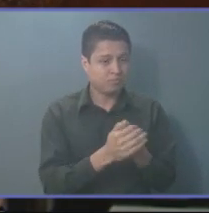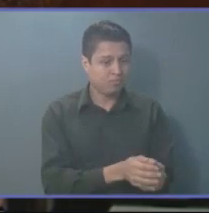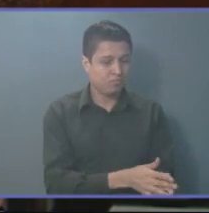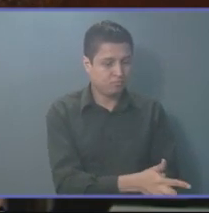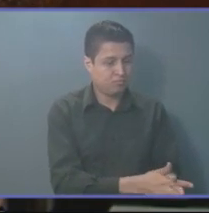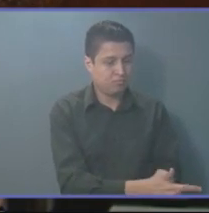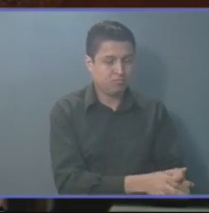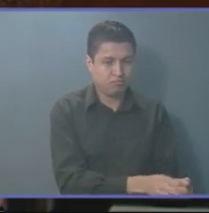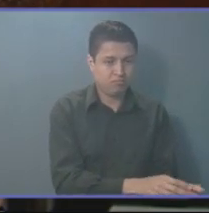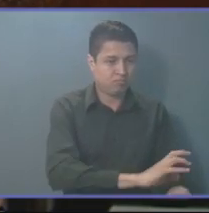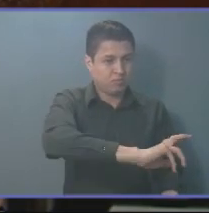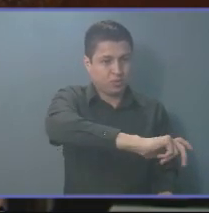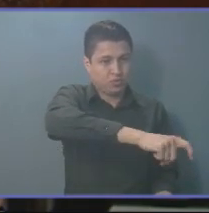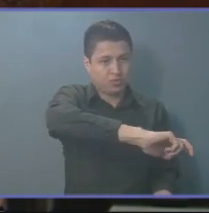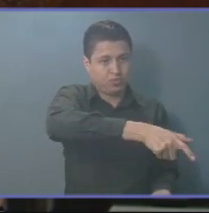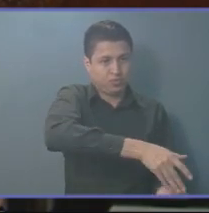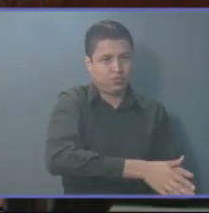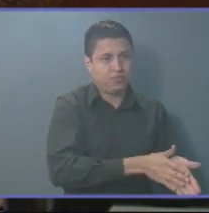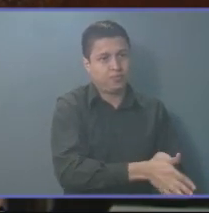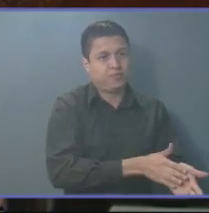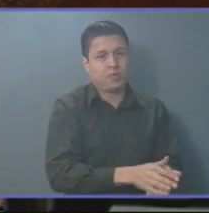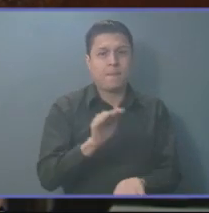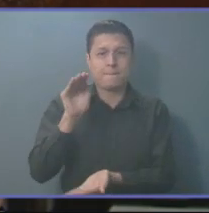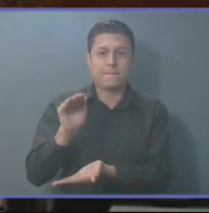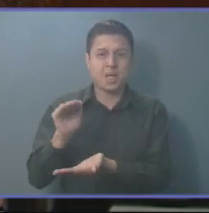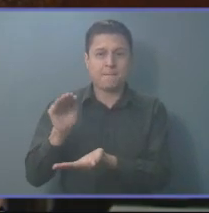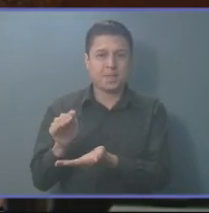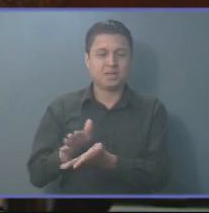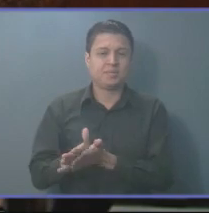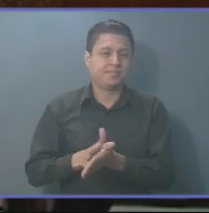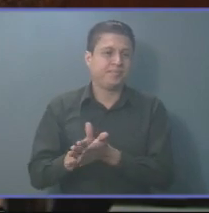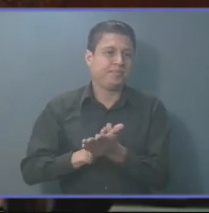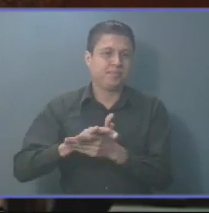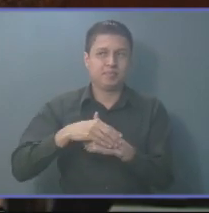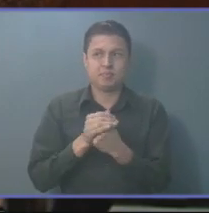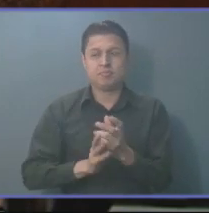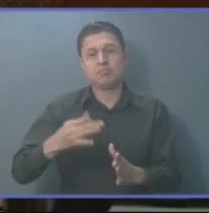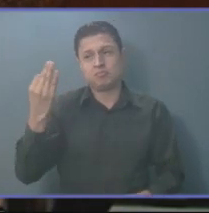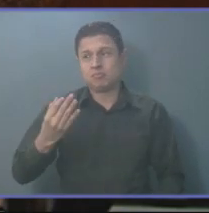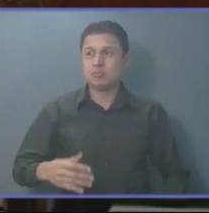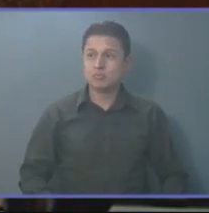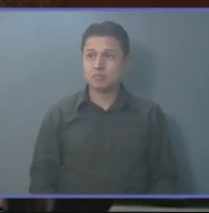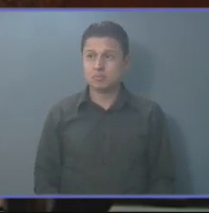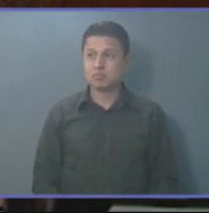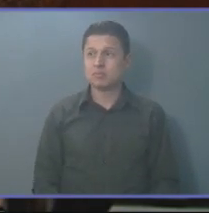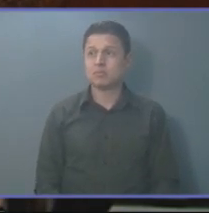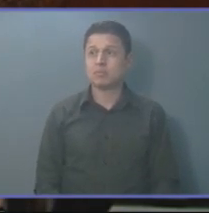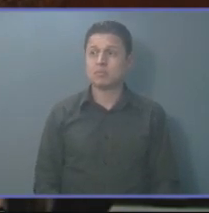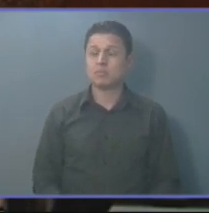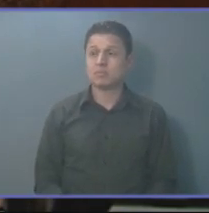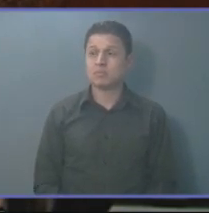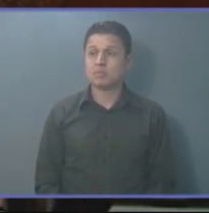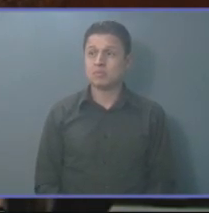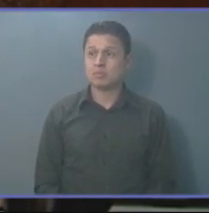las manos, entre otras que debas hacer. Es la que te dije que valía más.